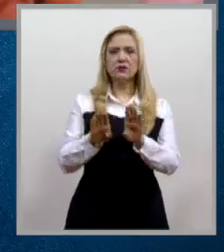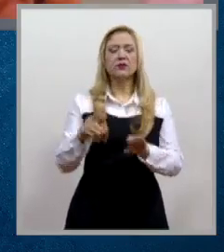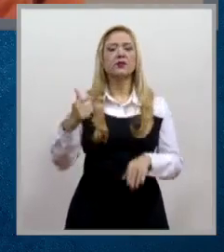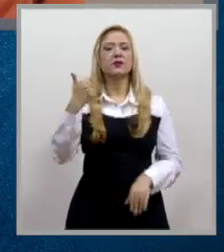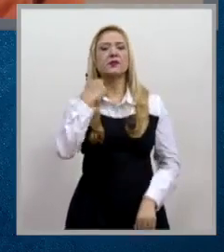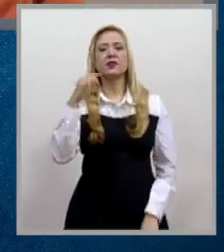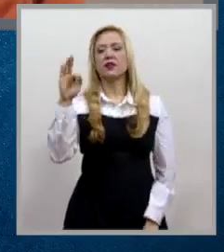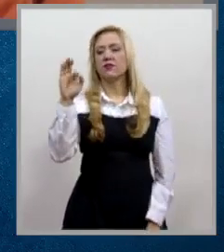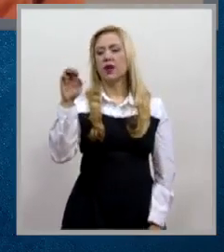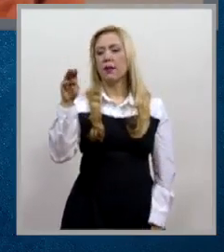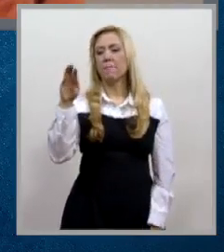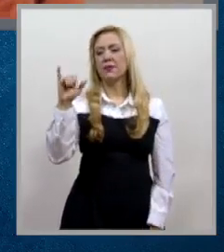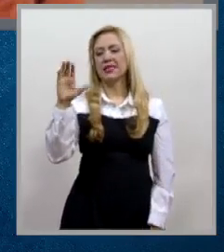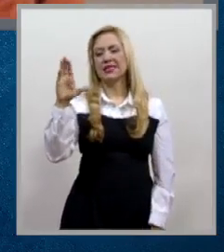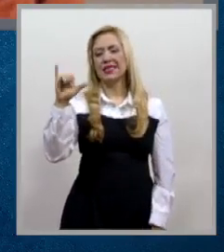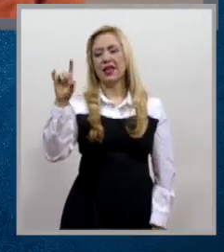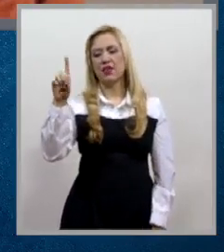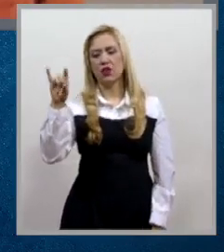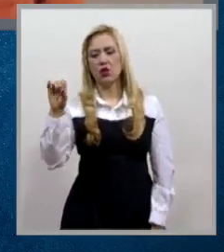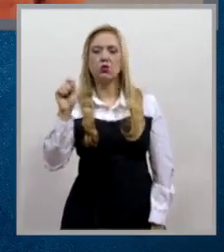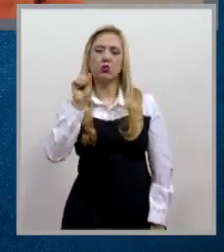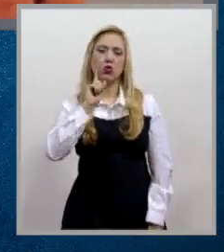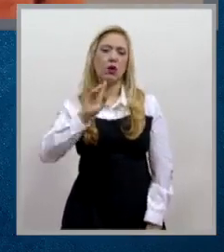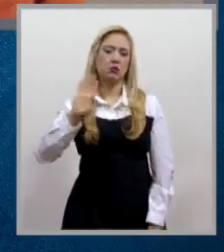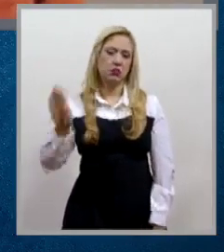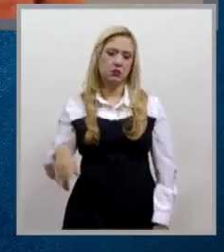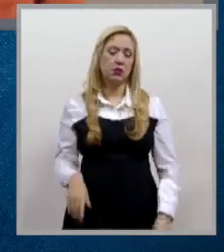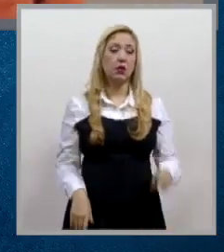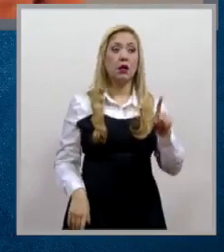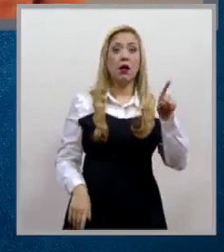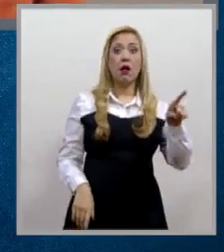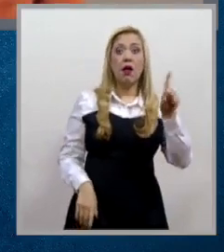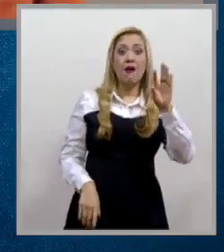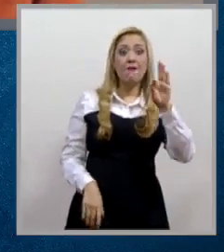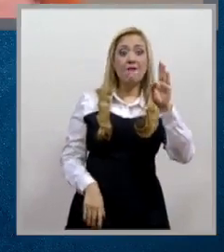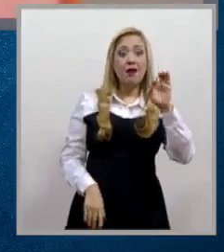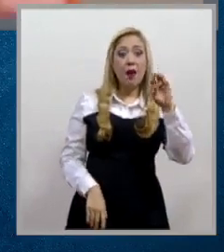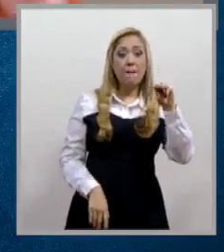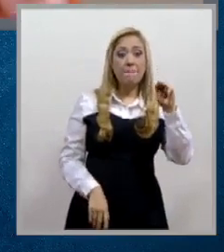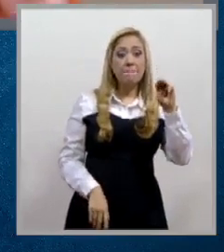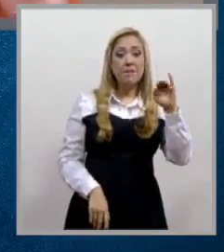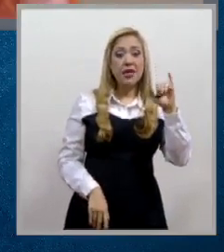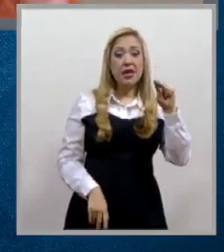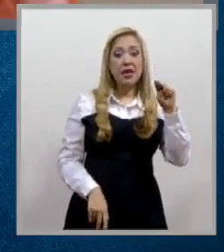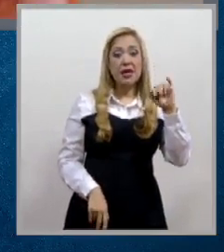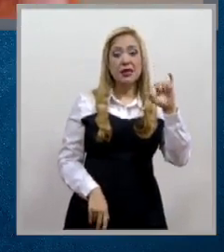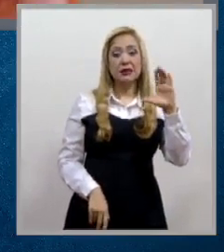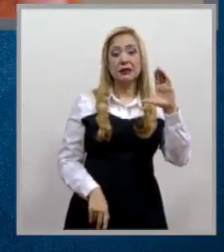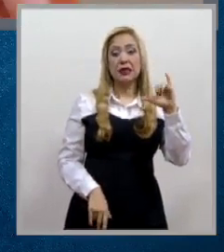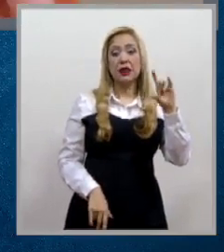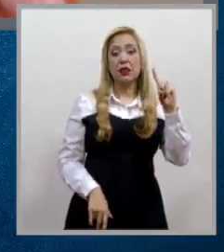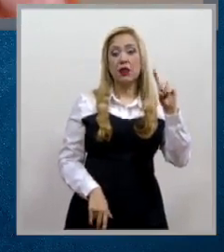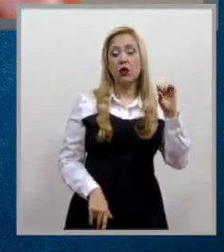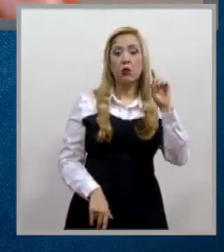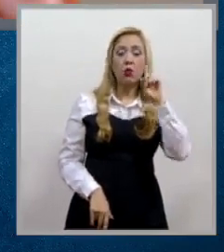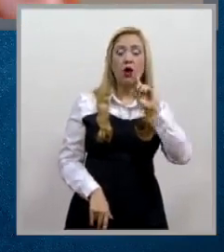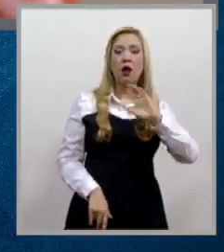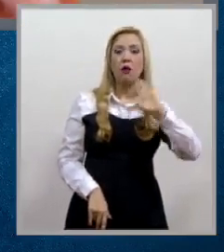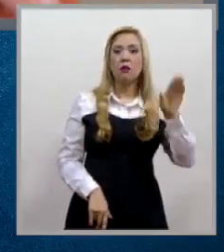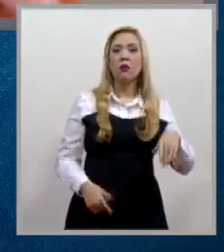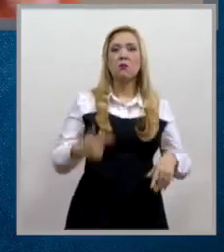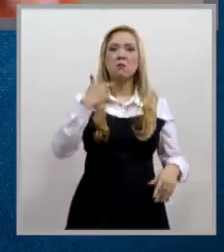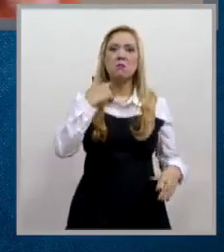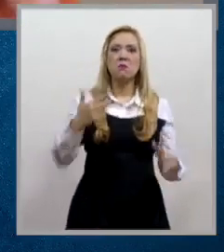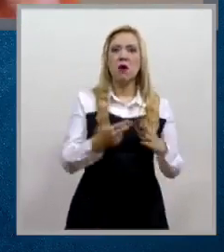femicidio y feminicidio, como bien comentaban antes, y creo que uno de los rasgos que es